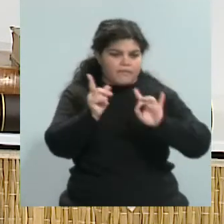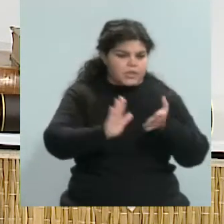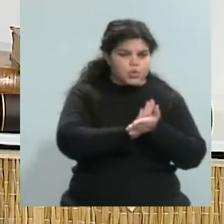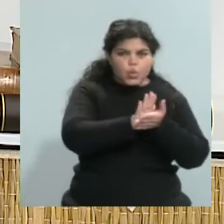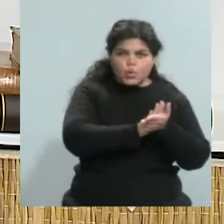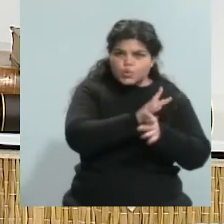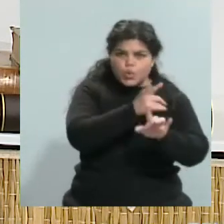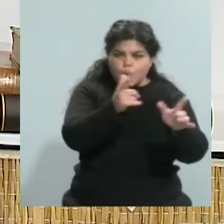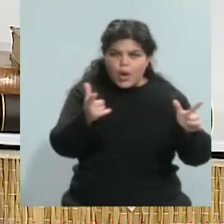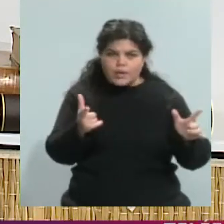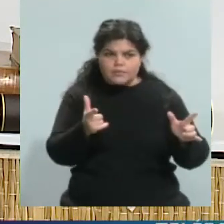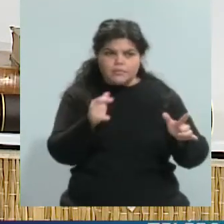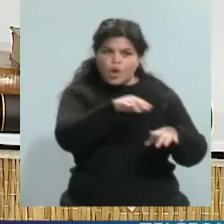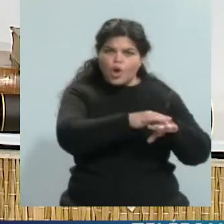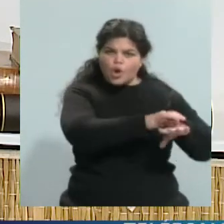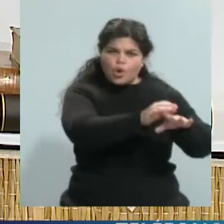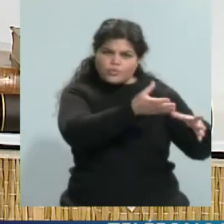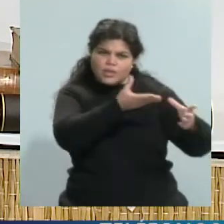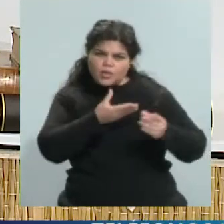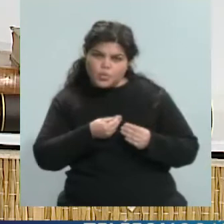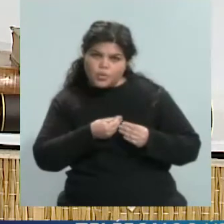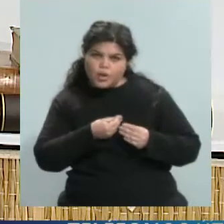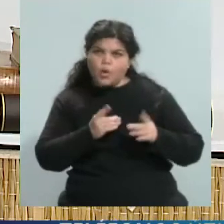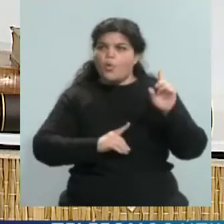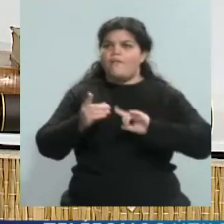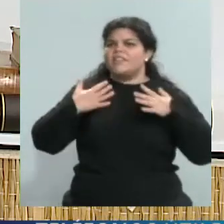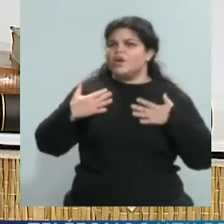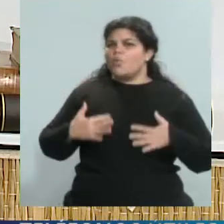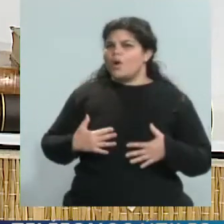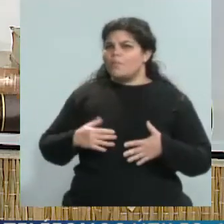problema, ¿o también lo puedo utilizar para alguna dolencia física?